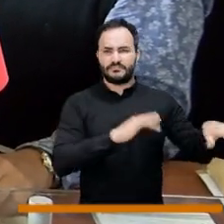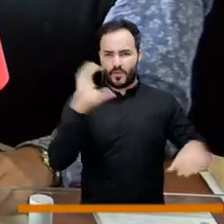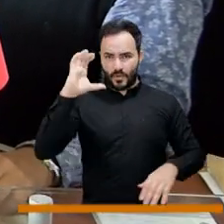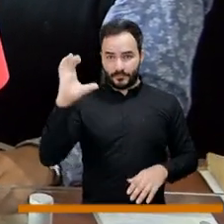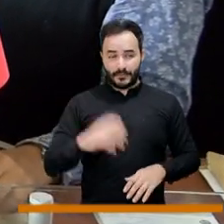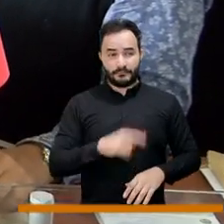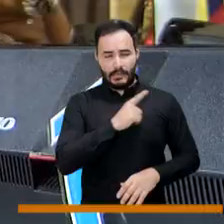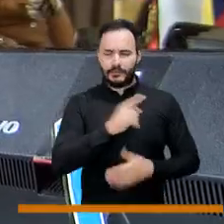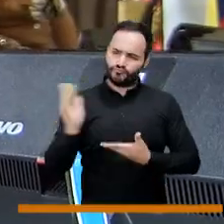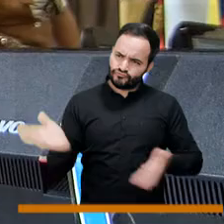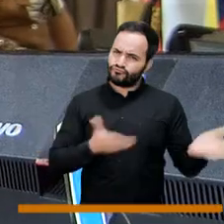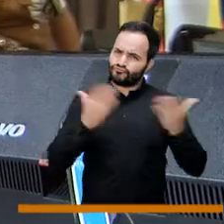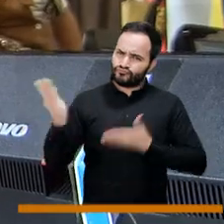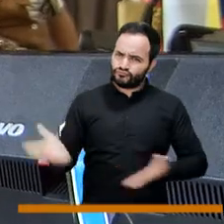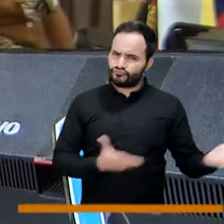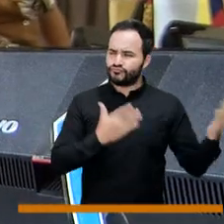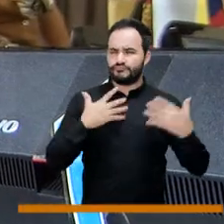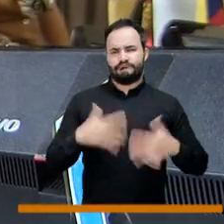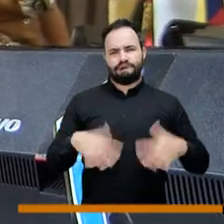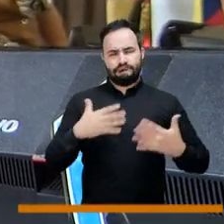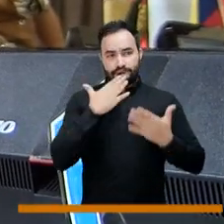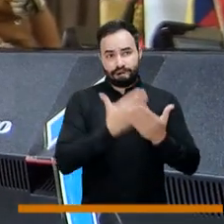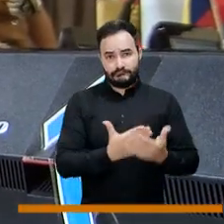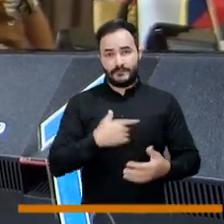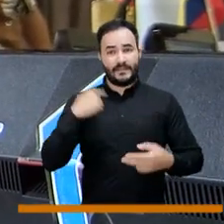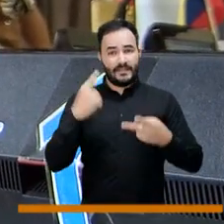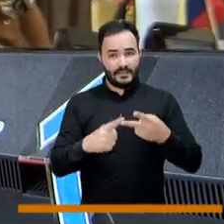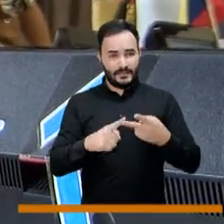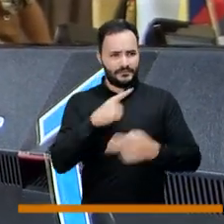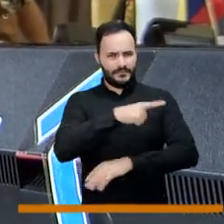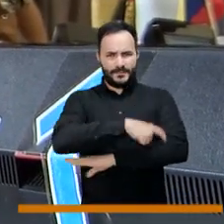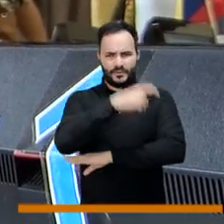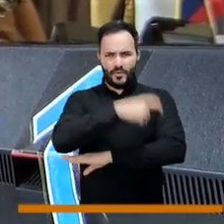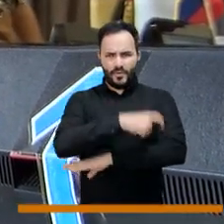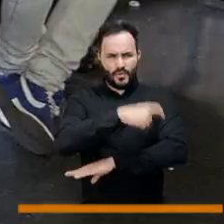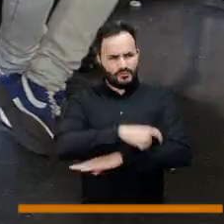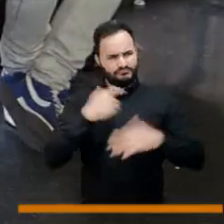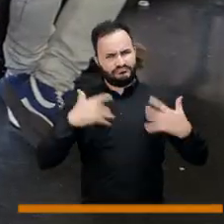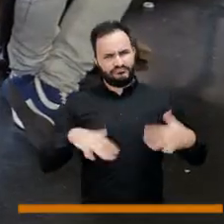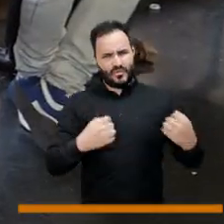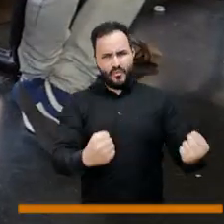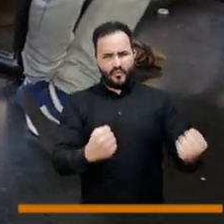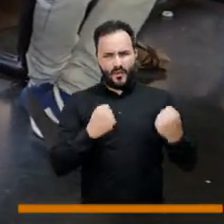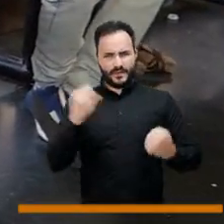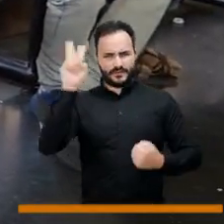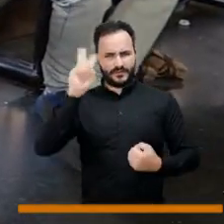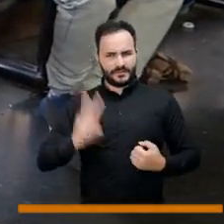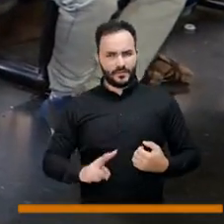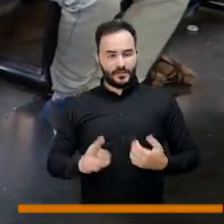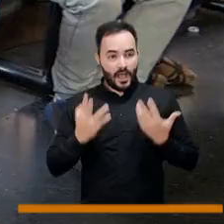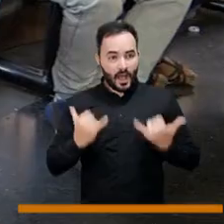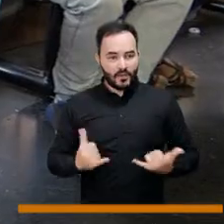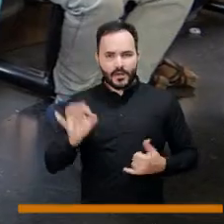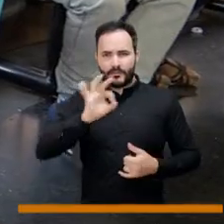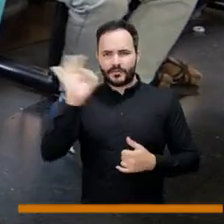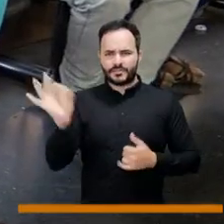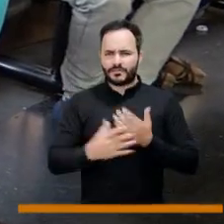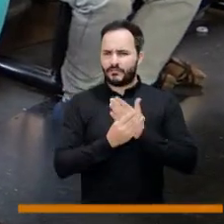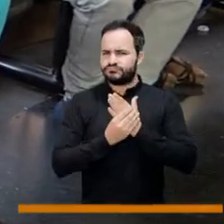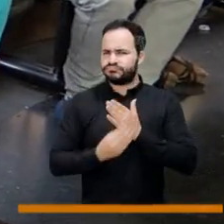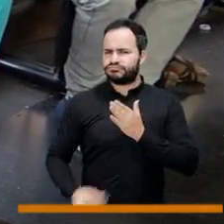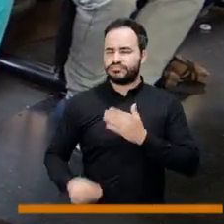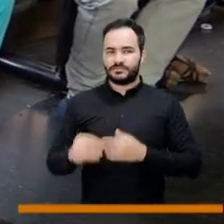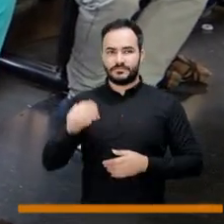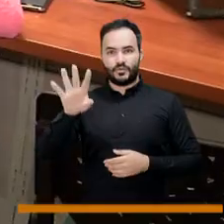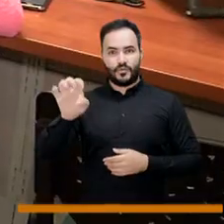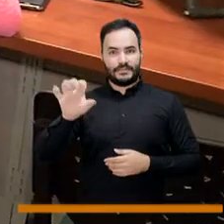tiene las mayores reservas de petróleo y hoy tiene un 95% de pobreza extrema. Y fue por una pésima